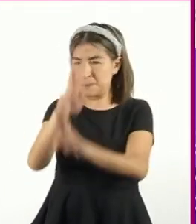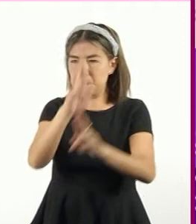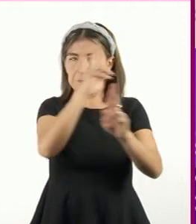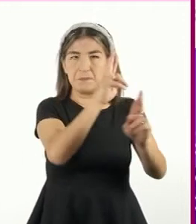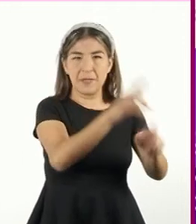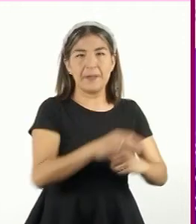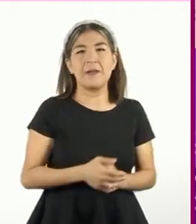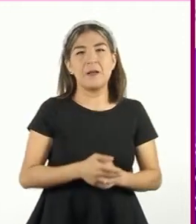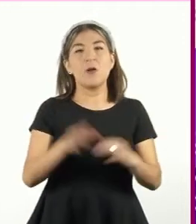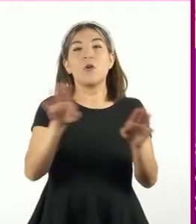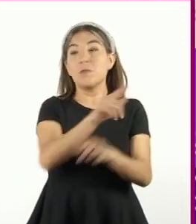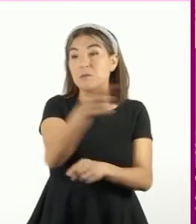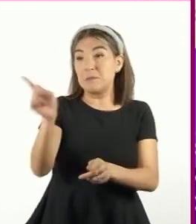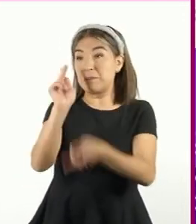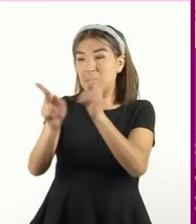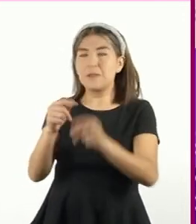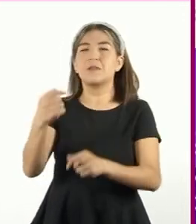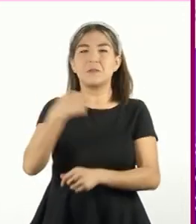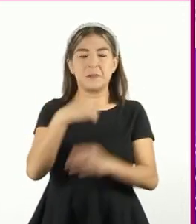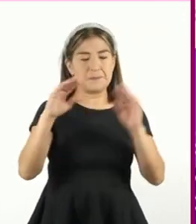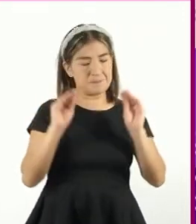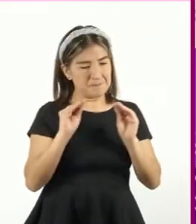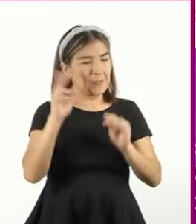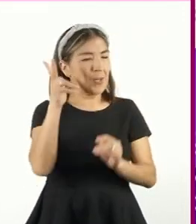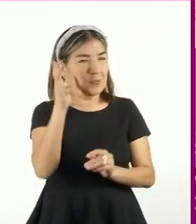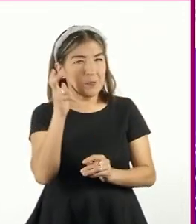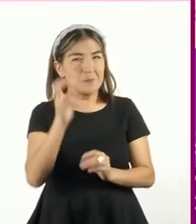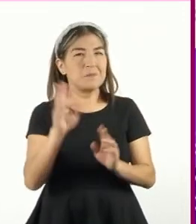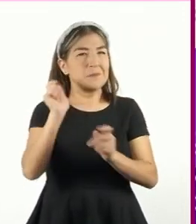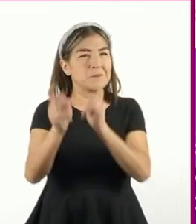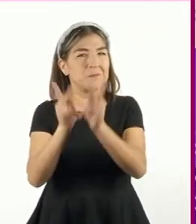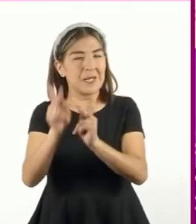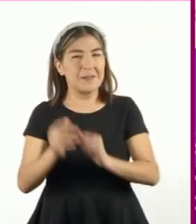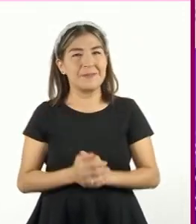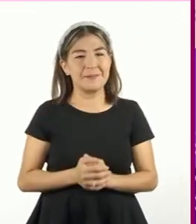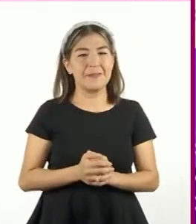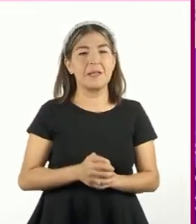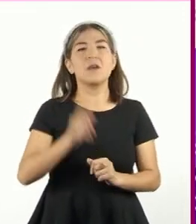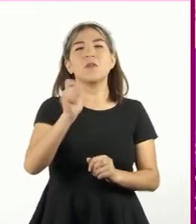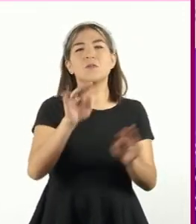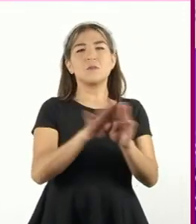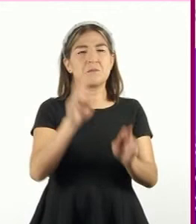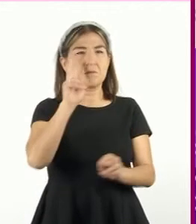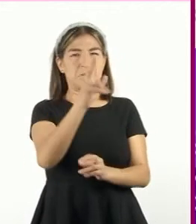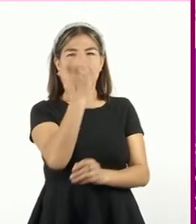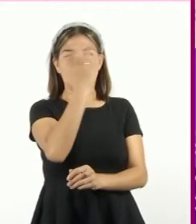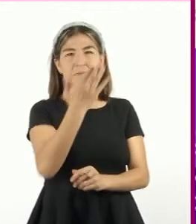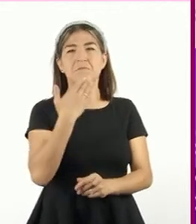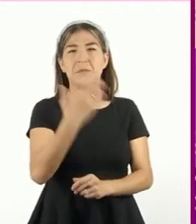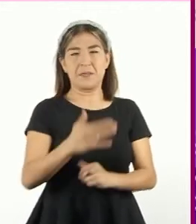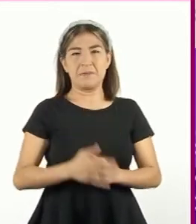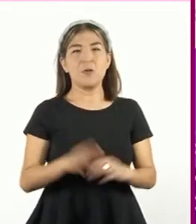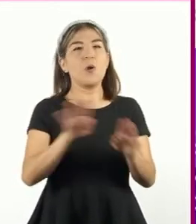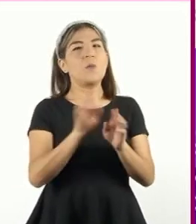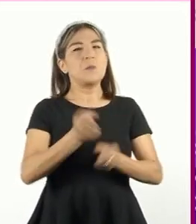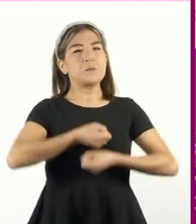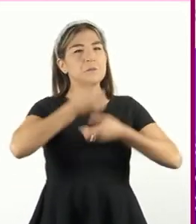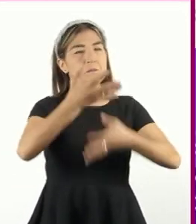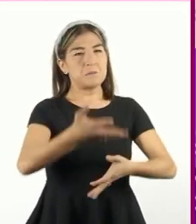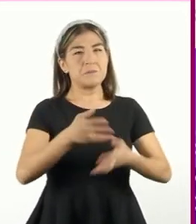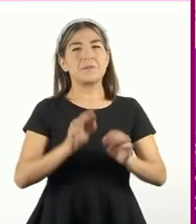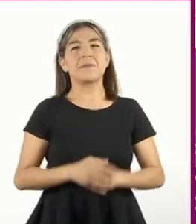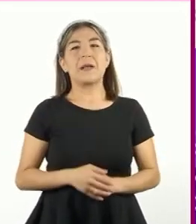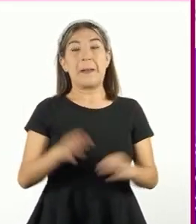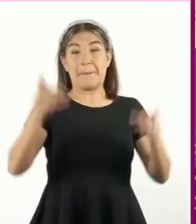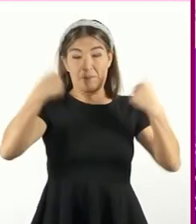escucha atentamente, la voz es firme pero relajada, la mirada franca y los ojos expresivos,